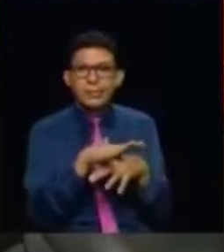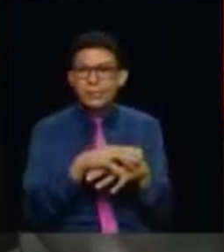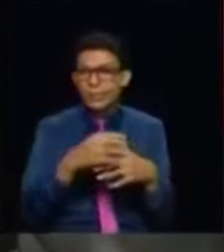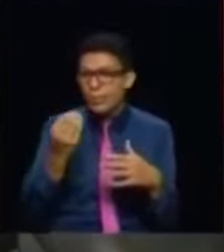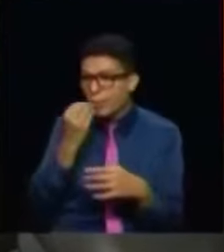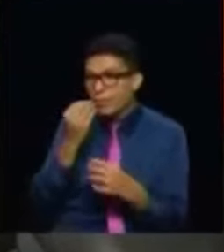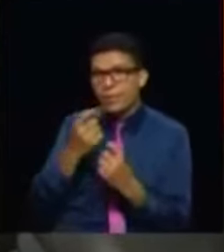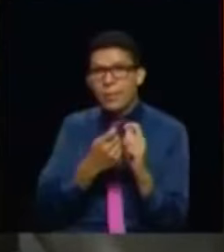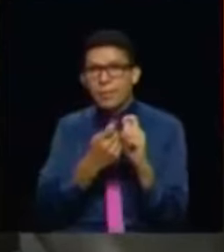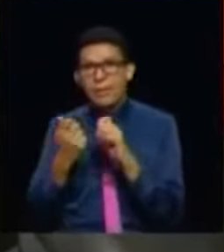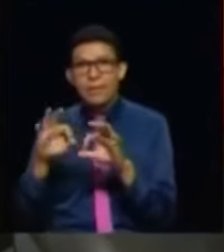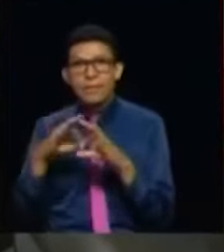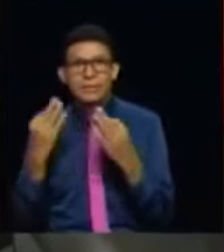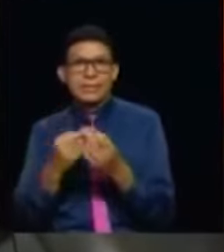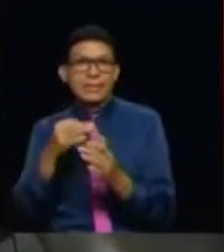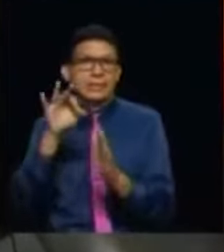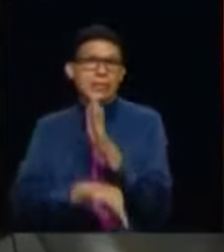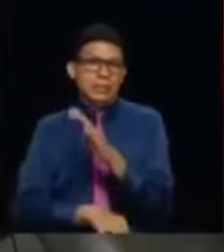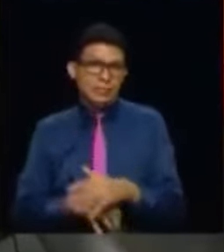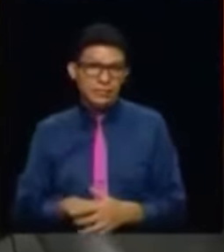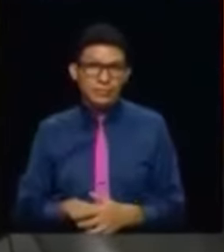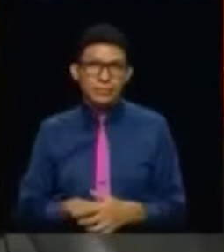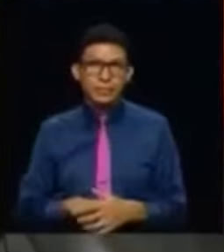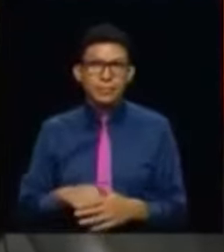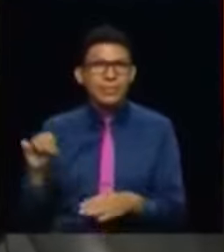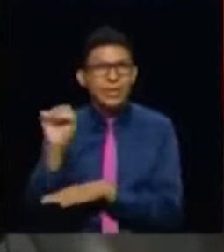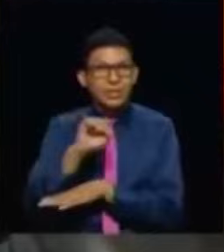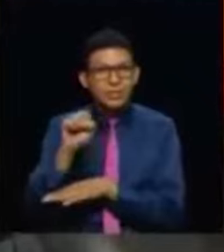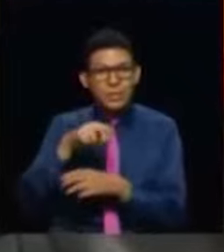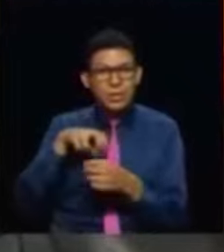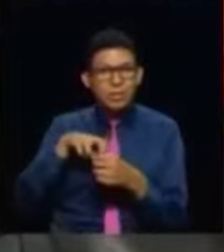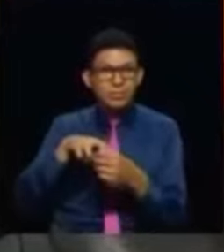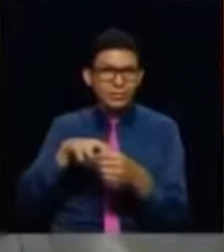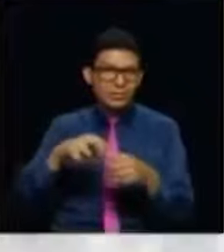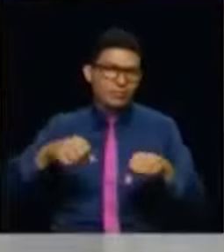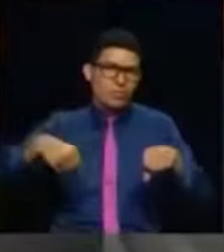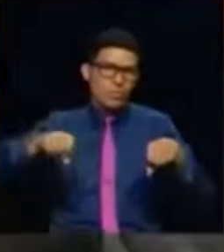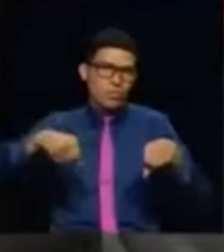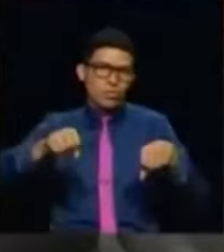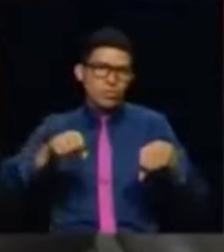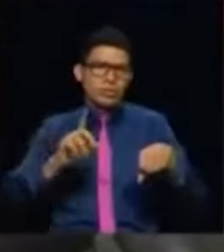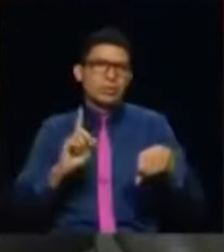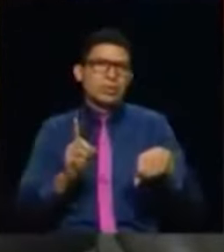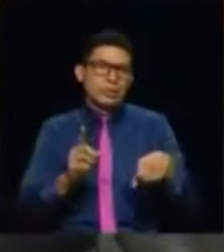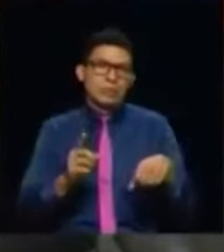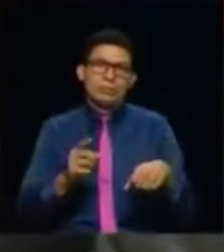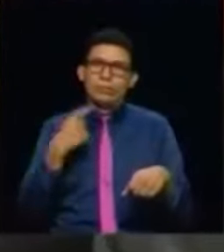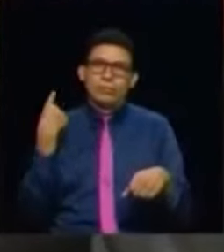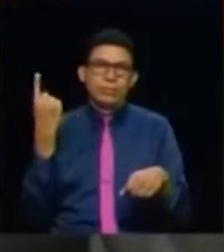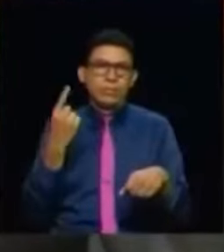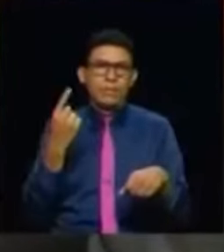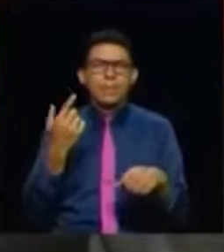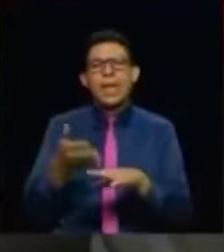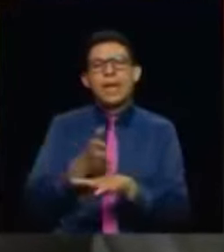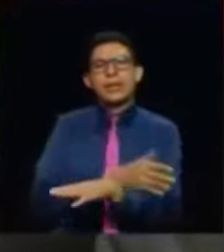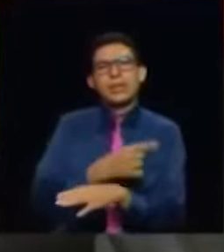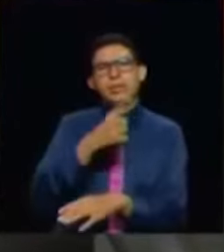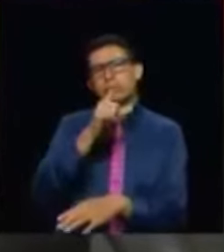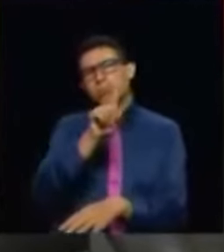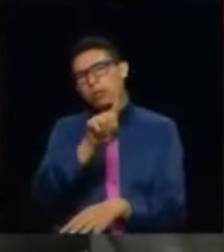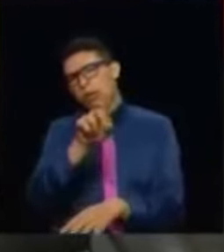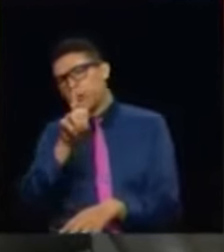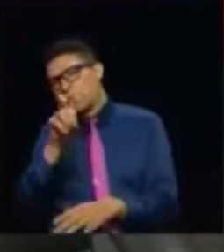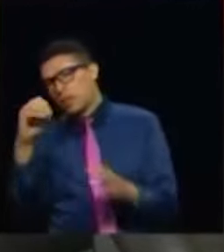nuestras familias. El transporte en moto se ha generalizado mucho. Antes se hacía un promedio de